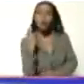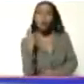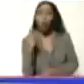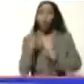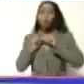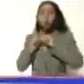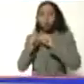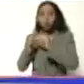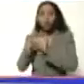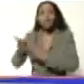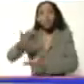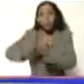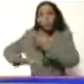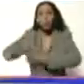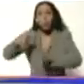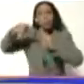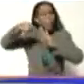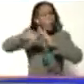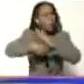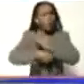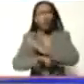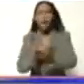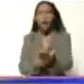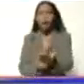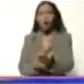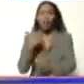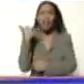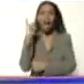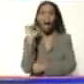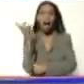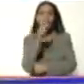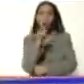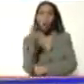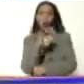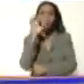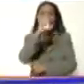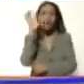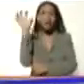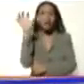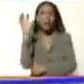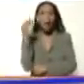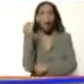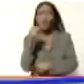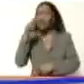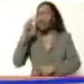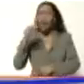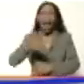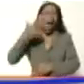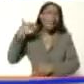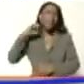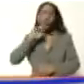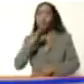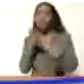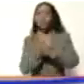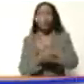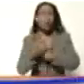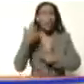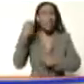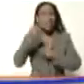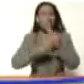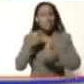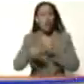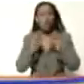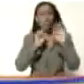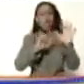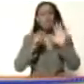continuar consolidando la profunda hermandad que existe entre ambas naciones como nunca antes en 76 años de